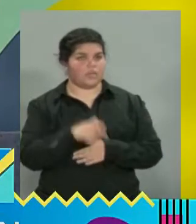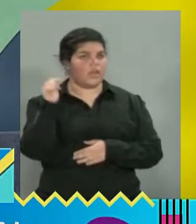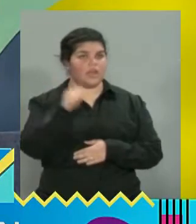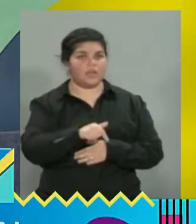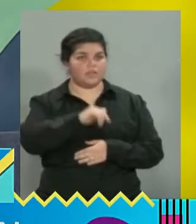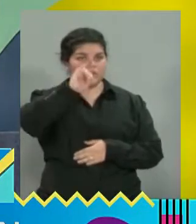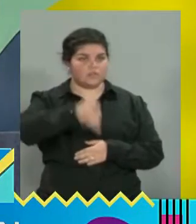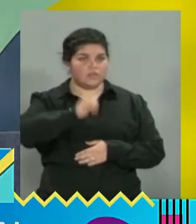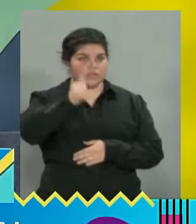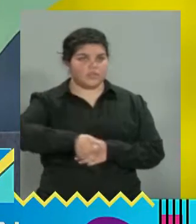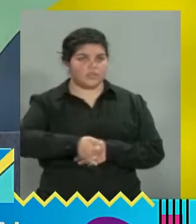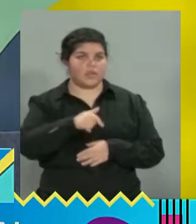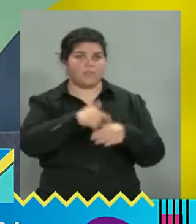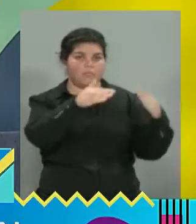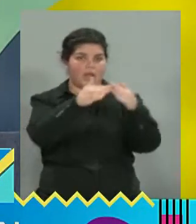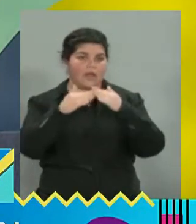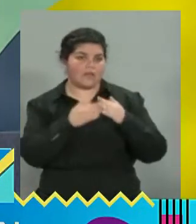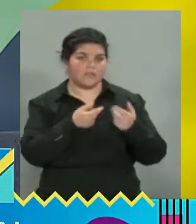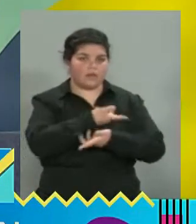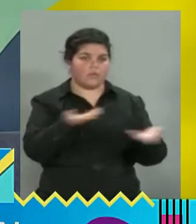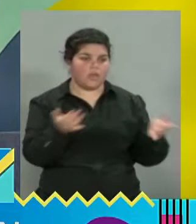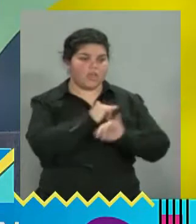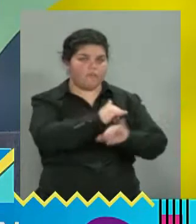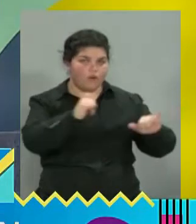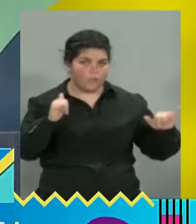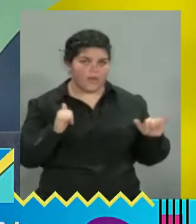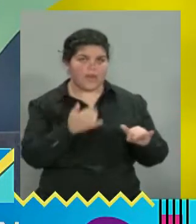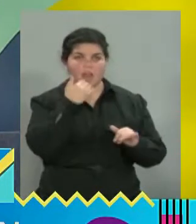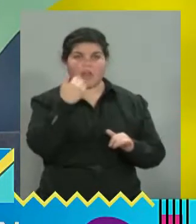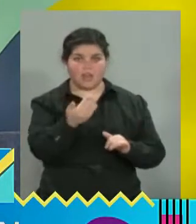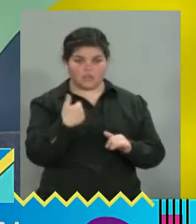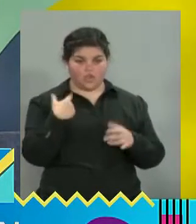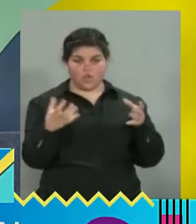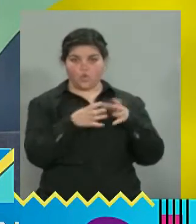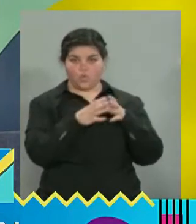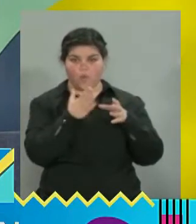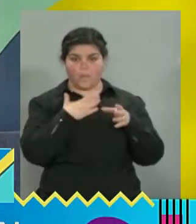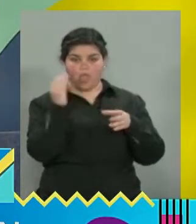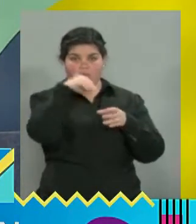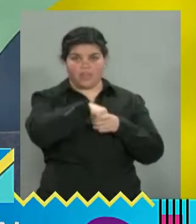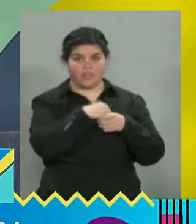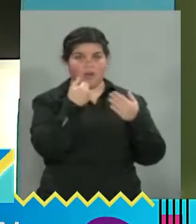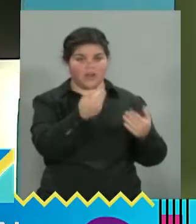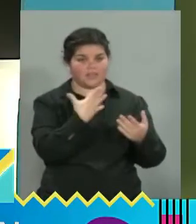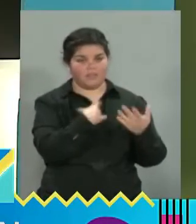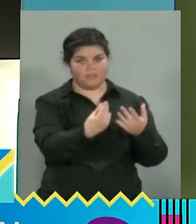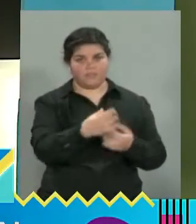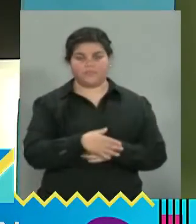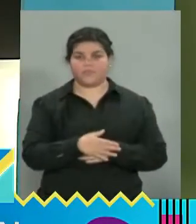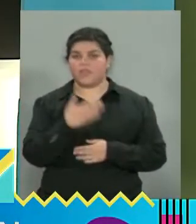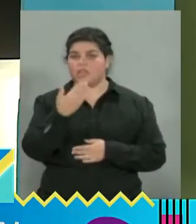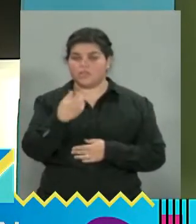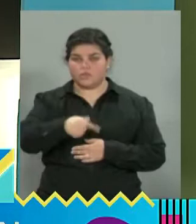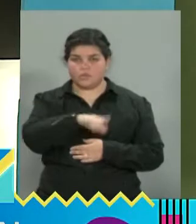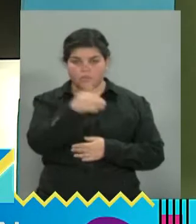difundir, no podemos llegar a las casas de las personas. Sinceramente agradecido en nombre de mi agrupación por esta participación. Muchas gracias por